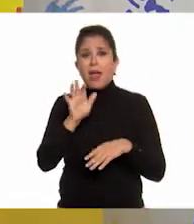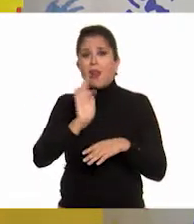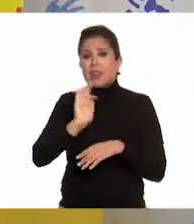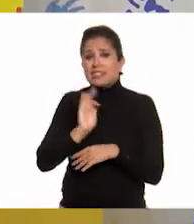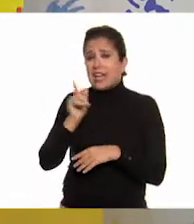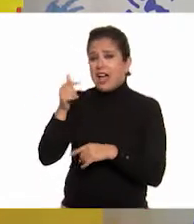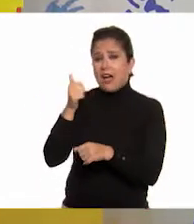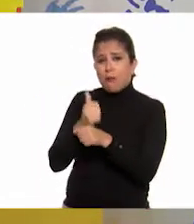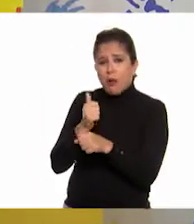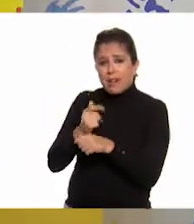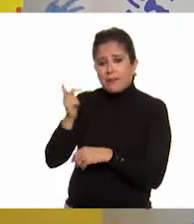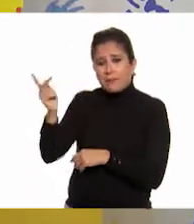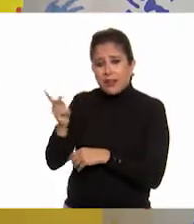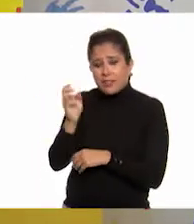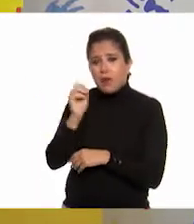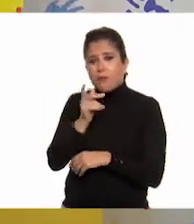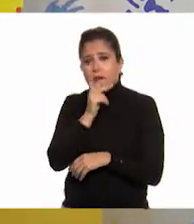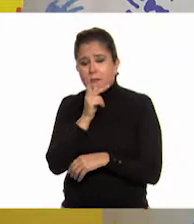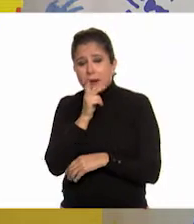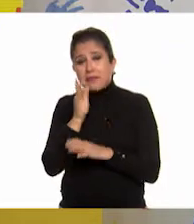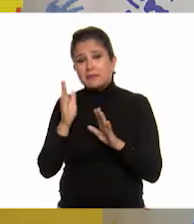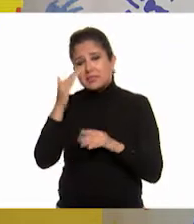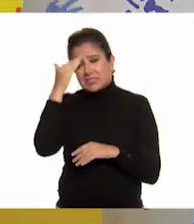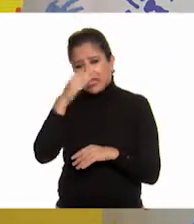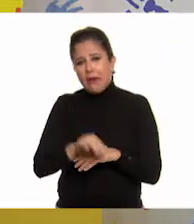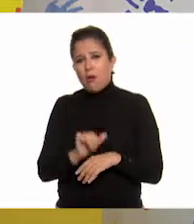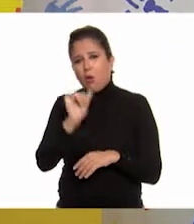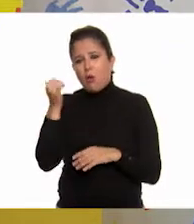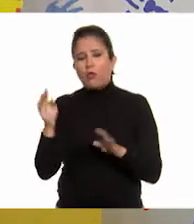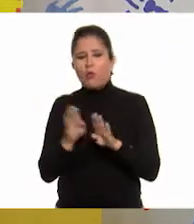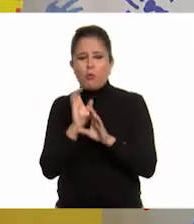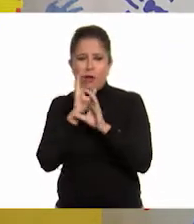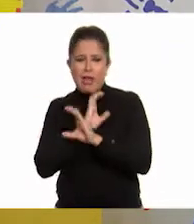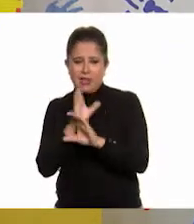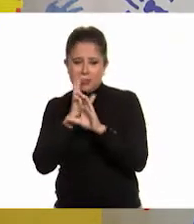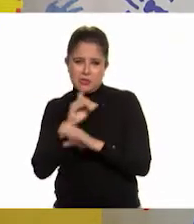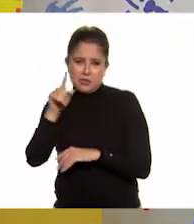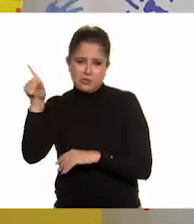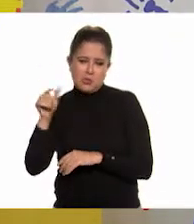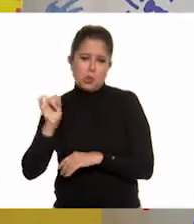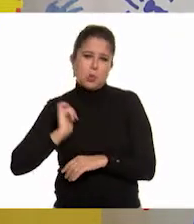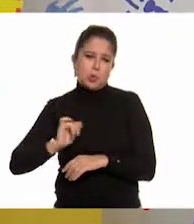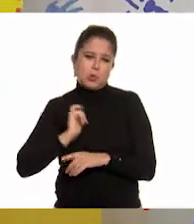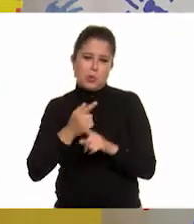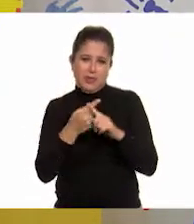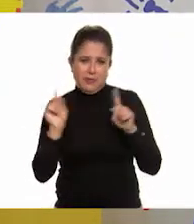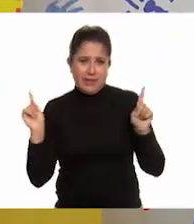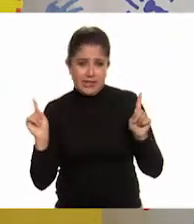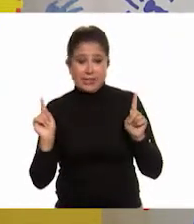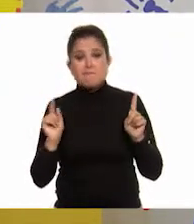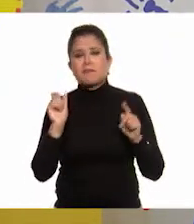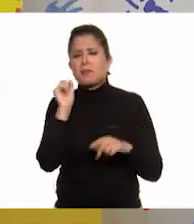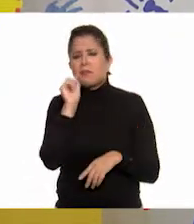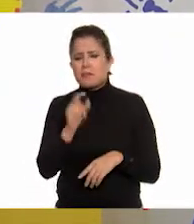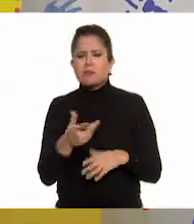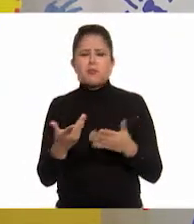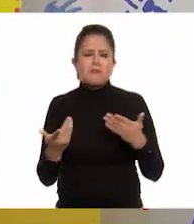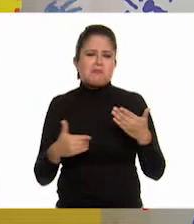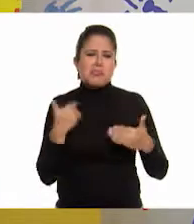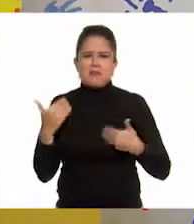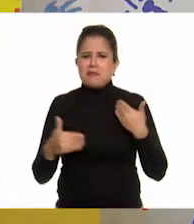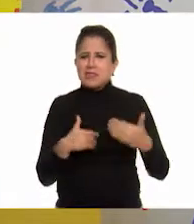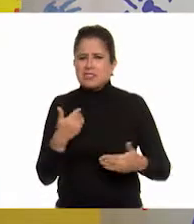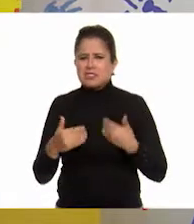a tu abuelita o a tu papá, se la sepan de otra manera. No te preocupes, forma parte de la diversión. ¿Por